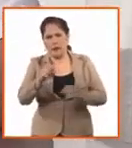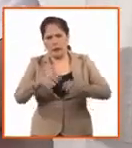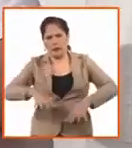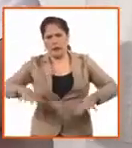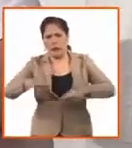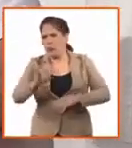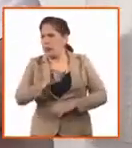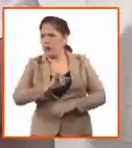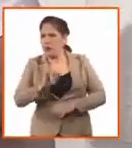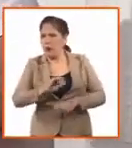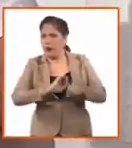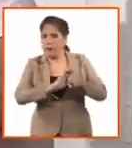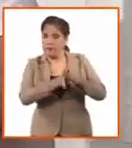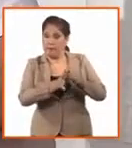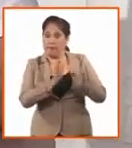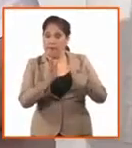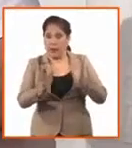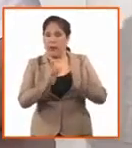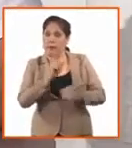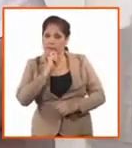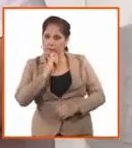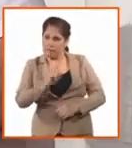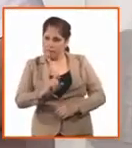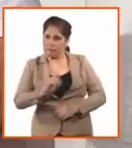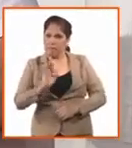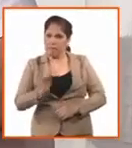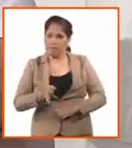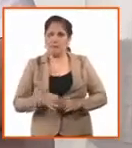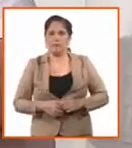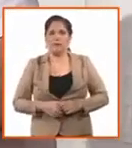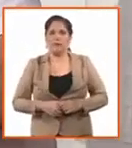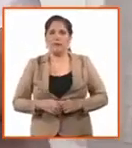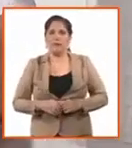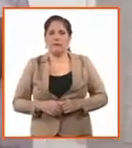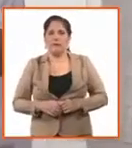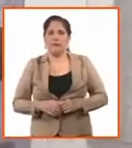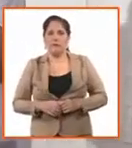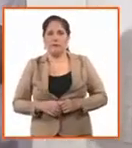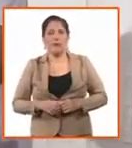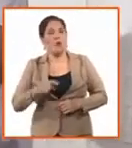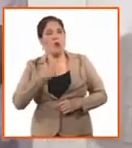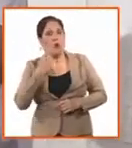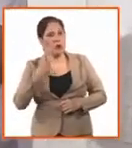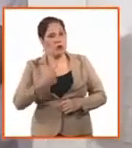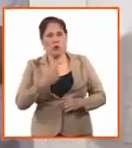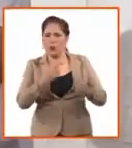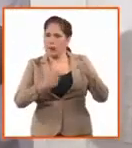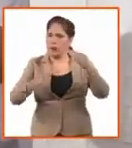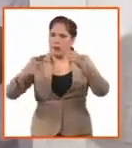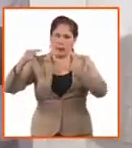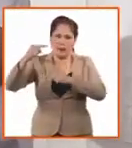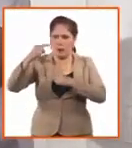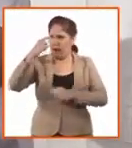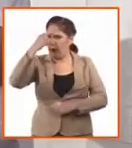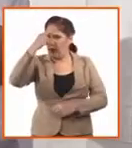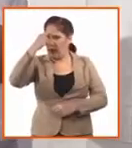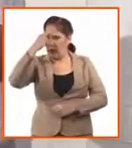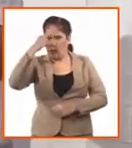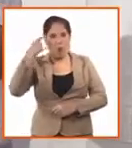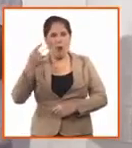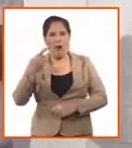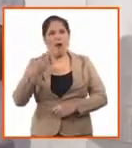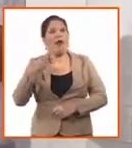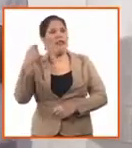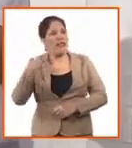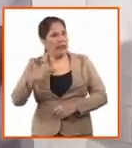los sufrimos de cierta manera en de muchas en muchos sentidos pero como dentro de eso mantenemos ese principio que él decía de la formación